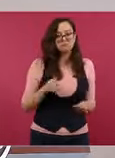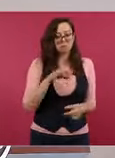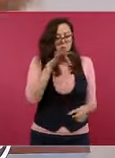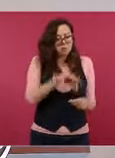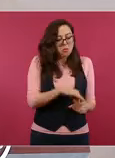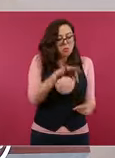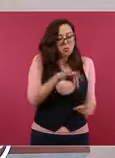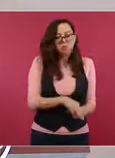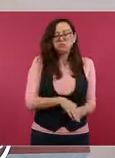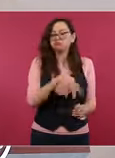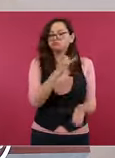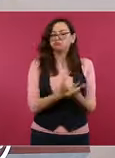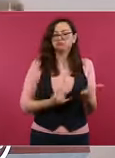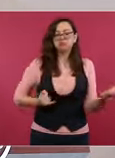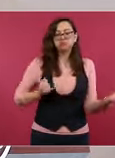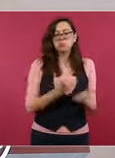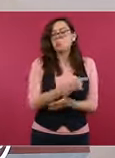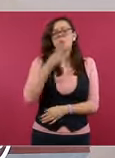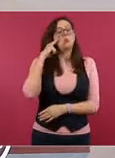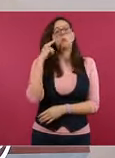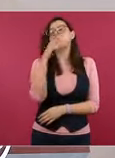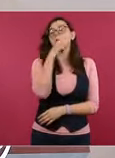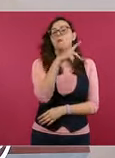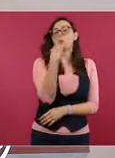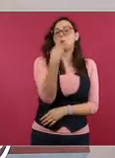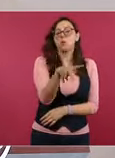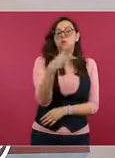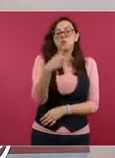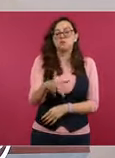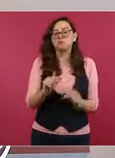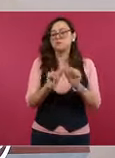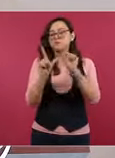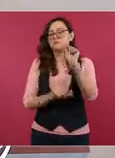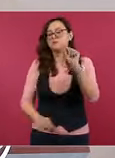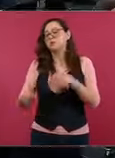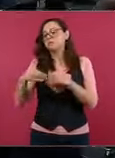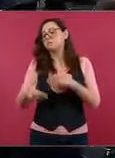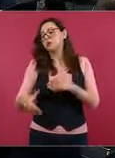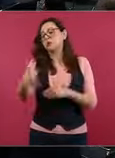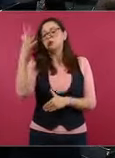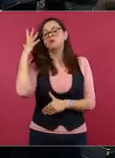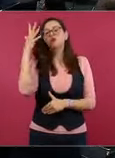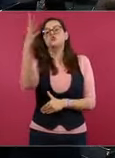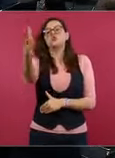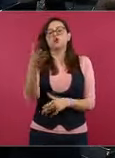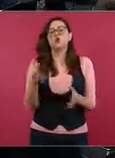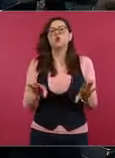decida sobre el destino de México